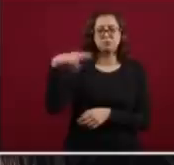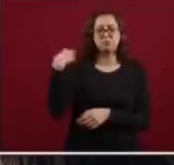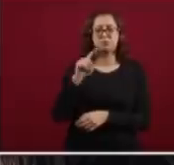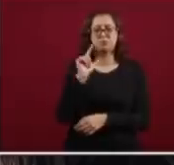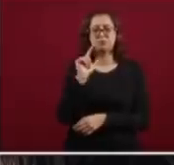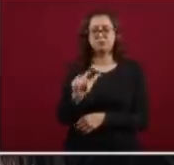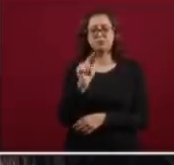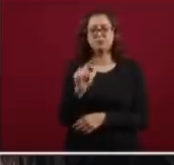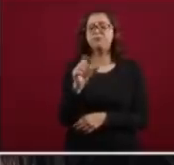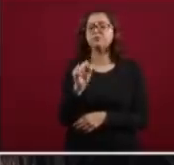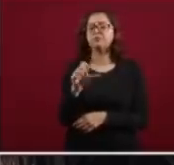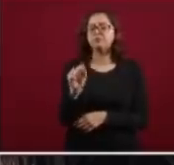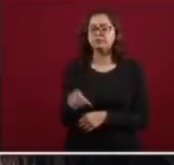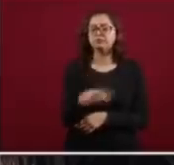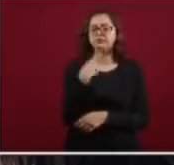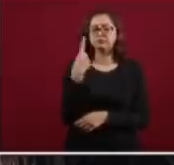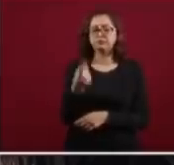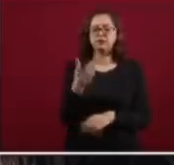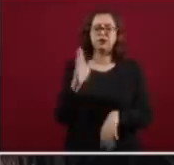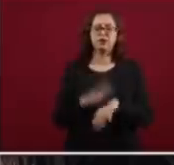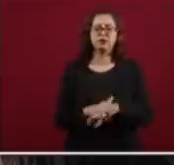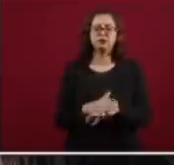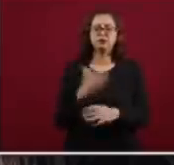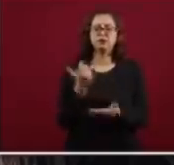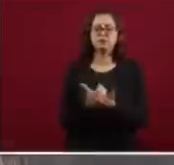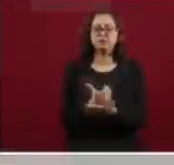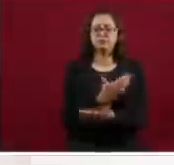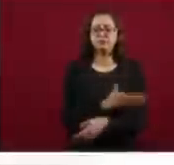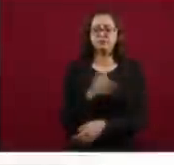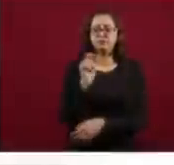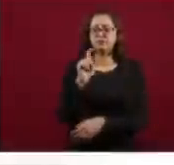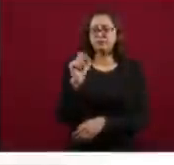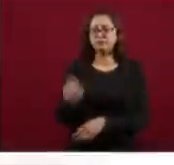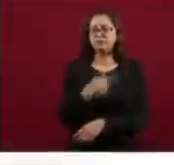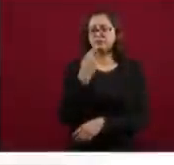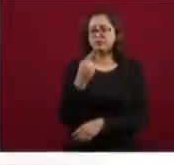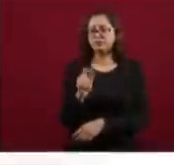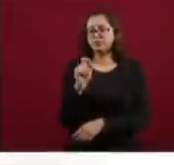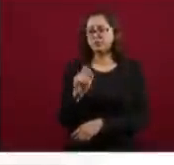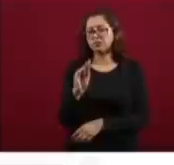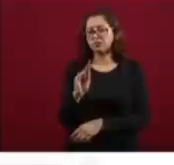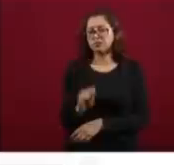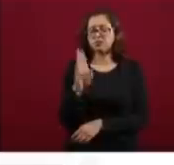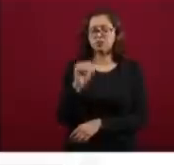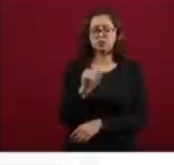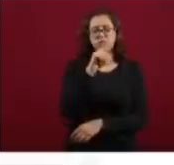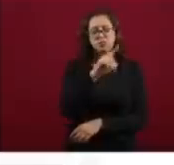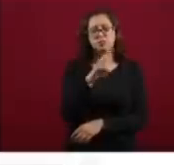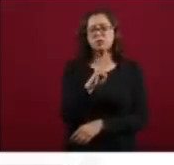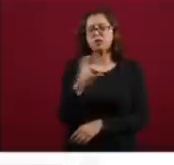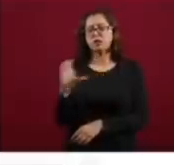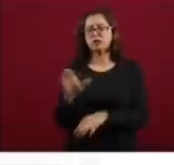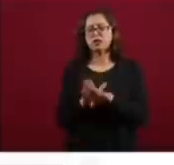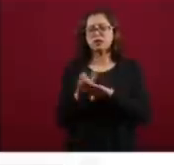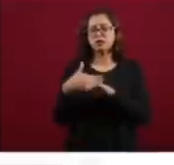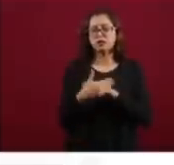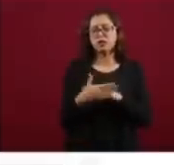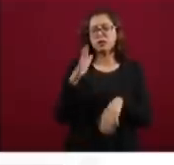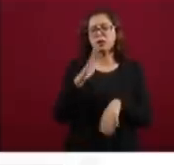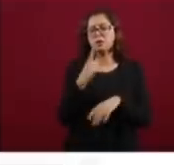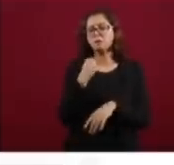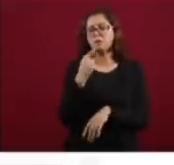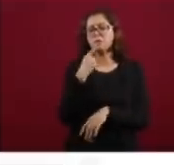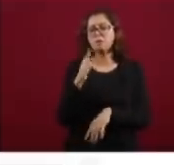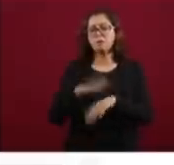17 pesos con 61 centavos mientras que la más cara a 21 99 en los cabos baja california sur para premium la más